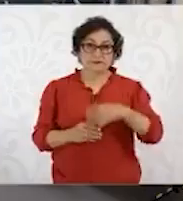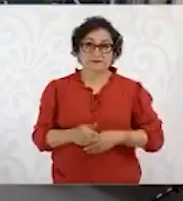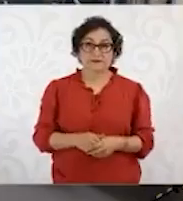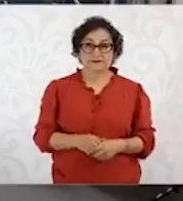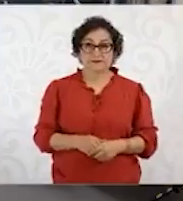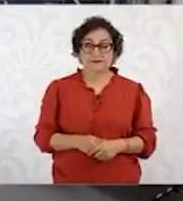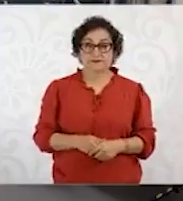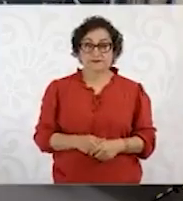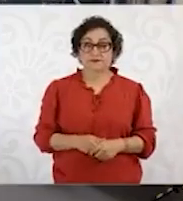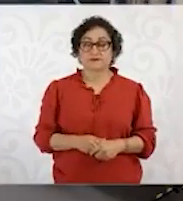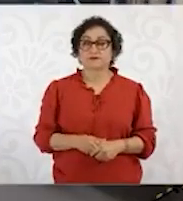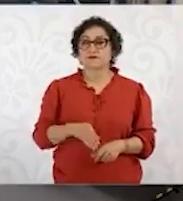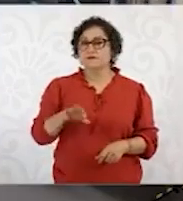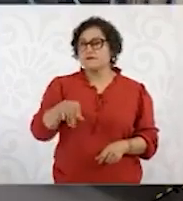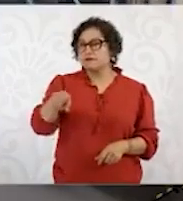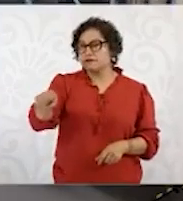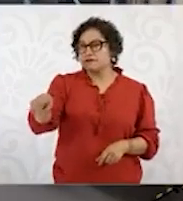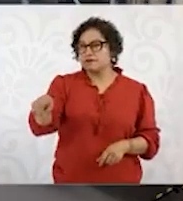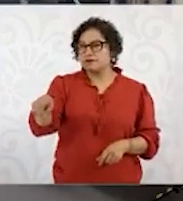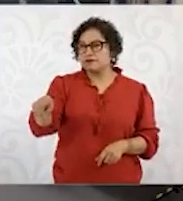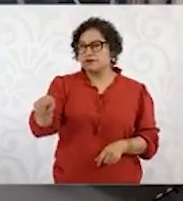A ver, el compañero que desde hace rato está pidiendo.